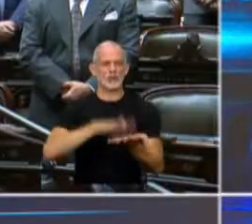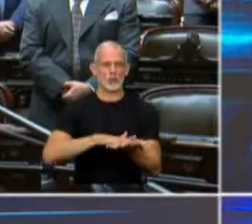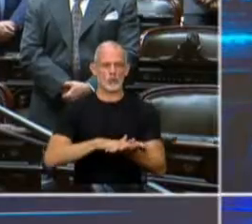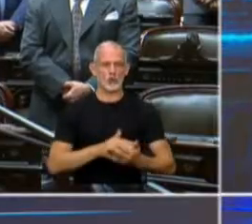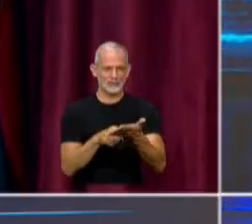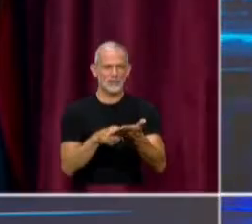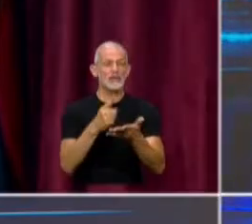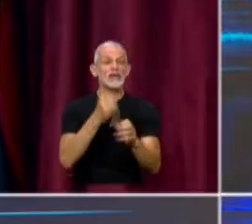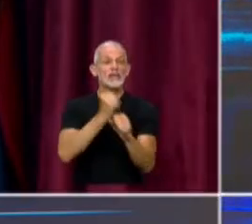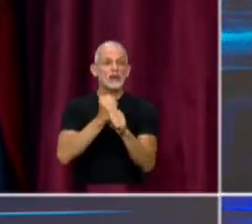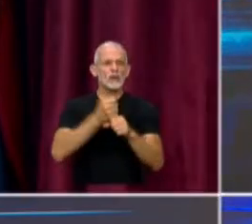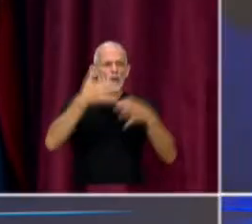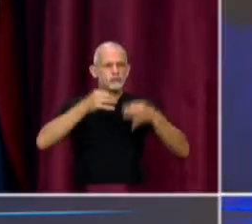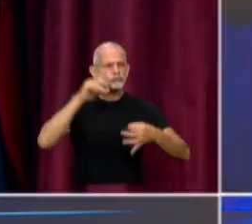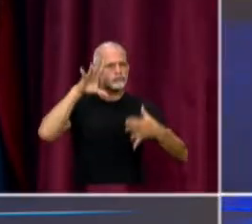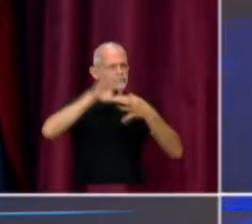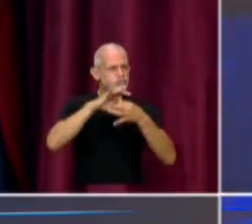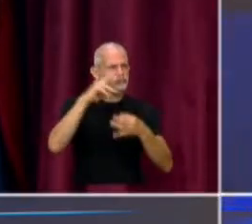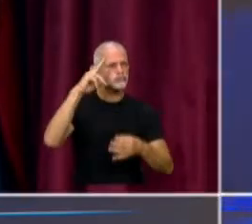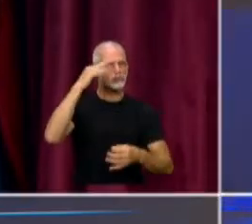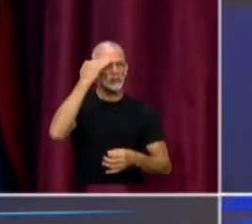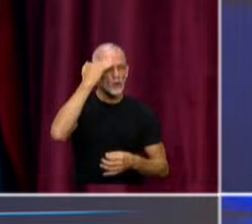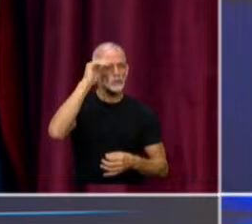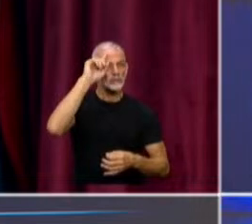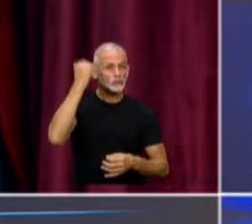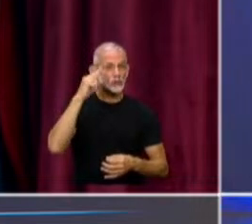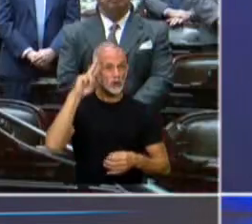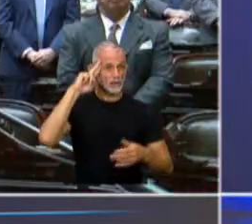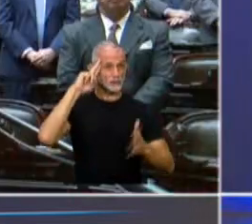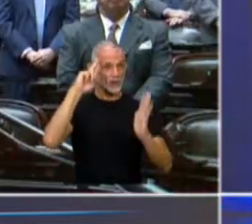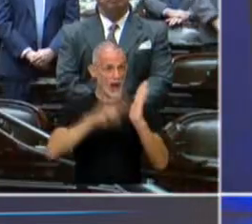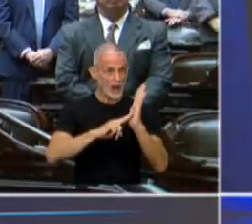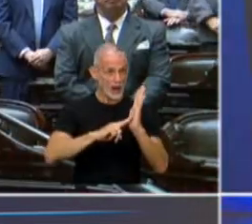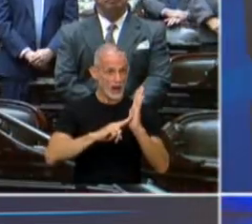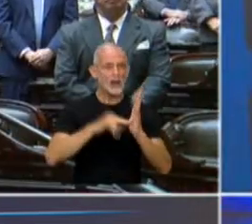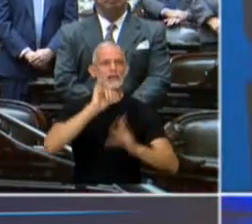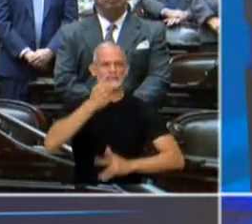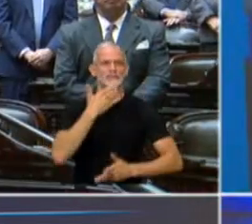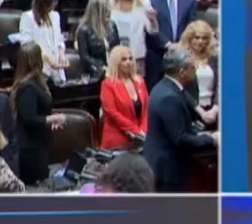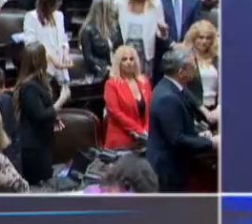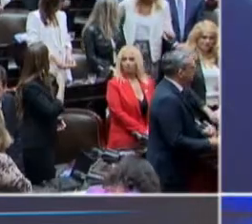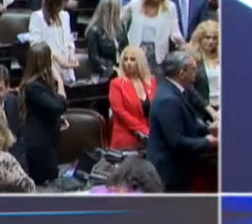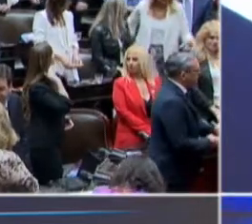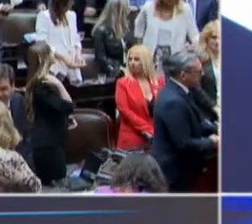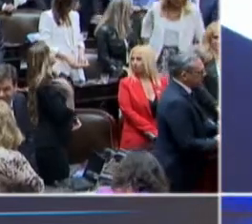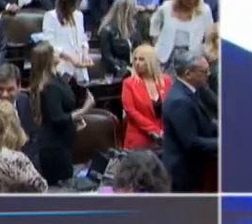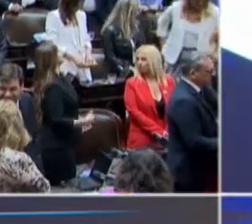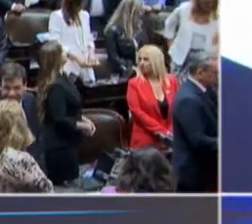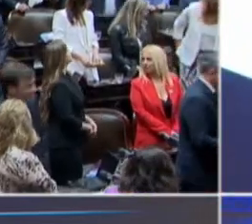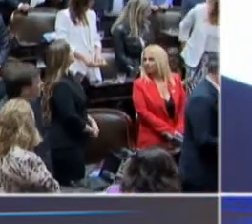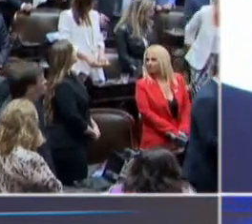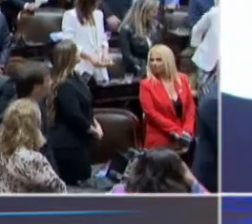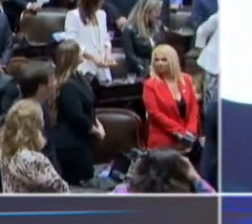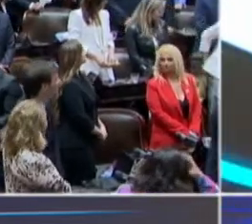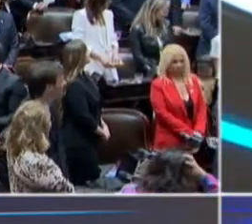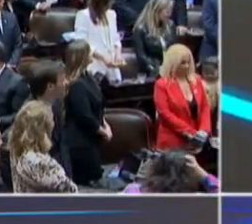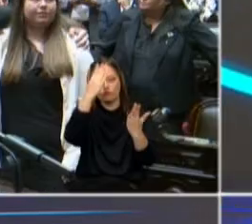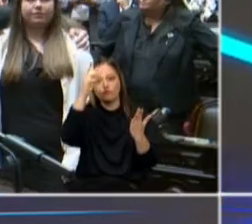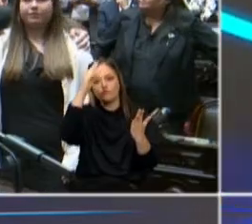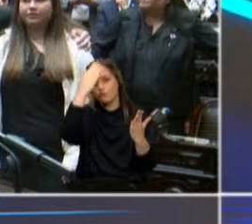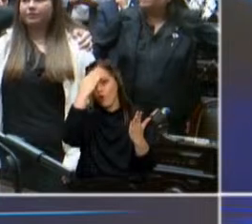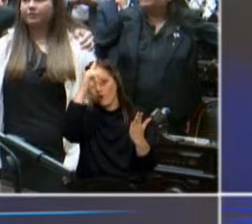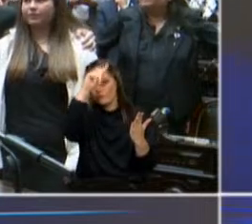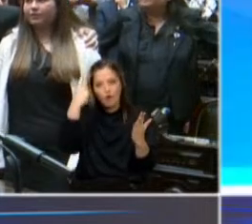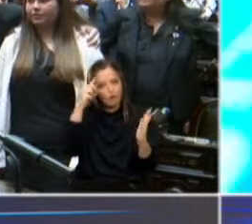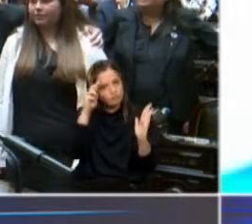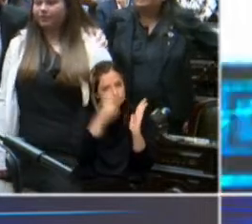en un momento cuando buscaron abrir una negociación para integrar el Frente de Todos, pero como un subbloque, lo cierto es que eso